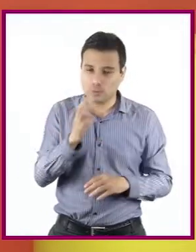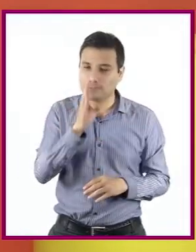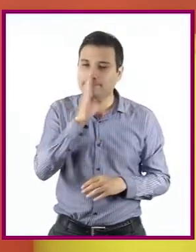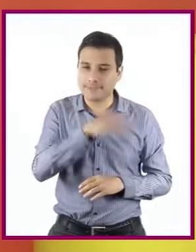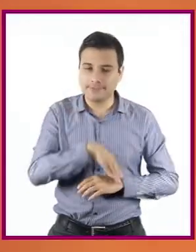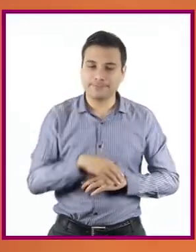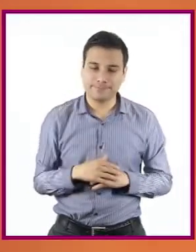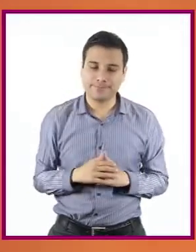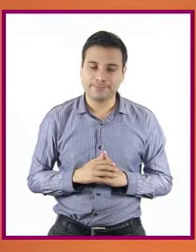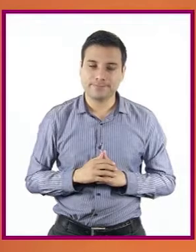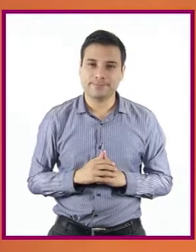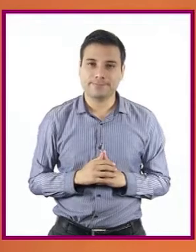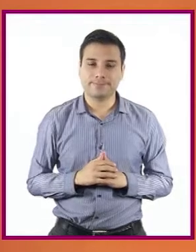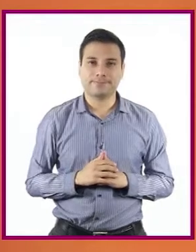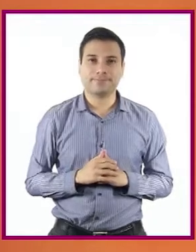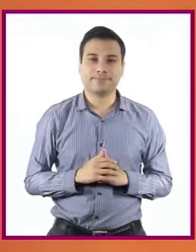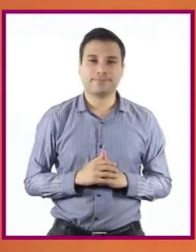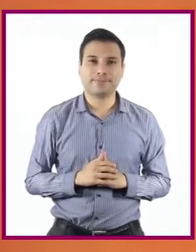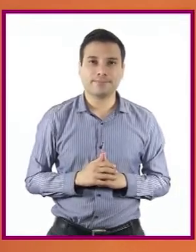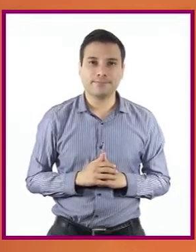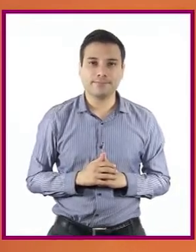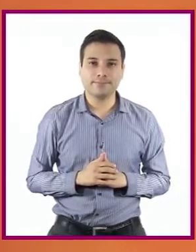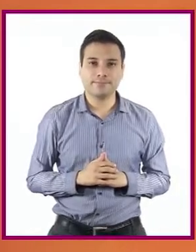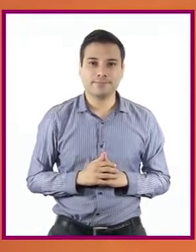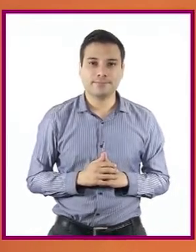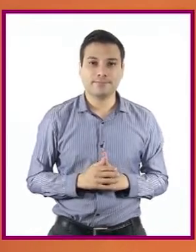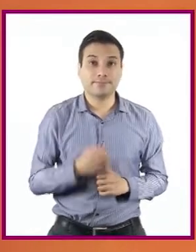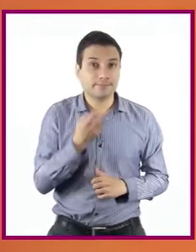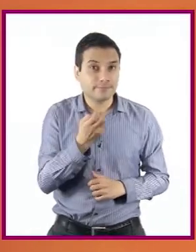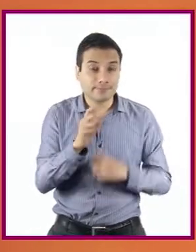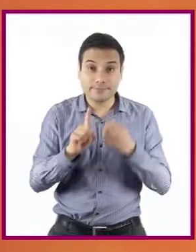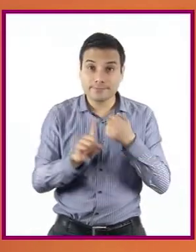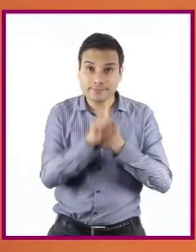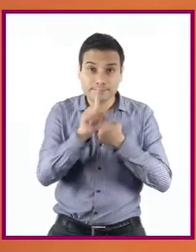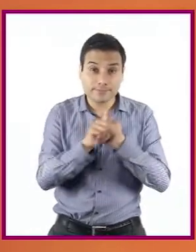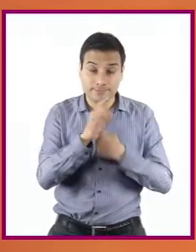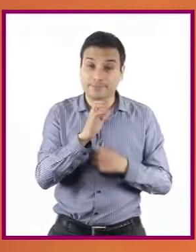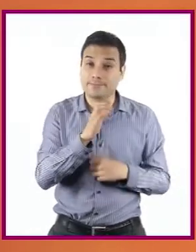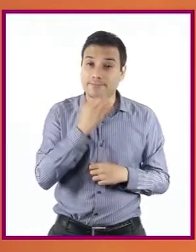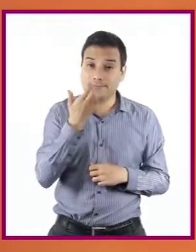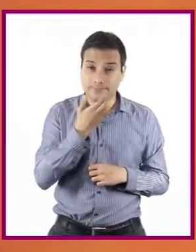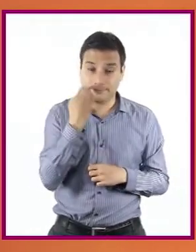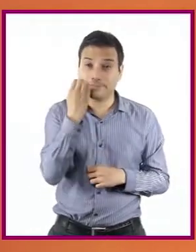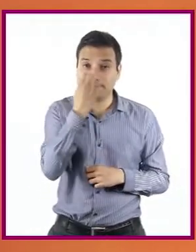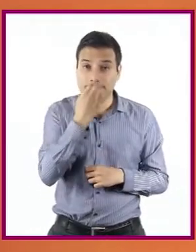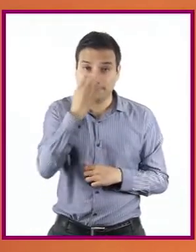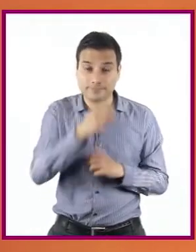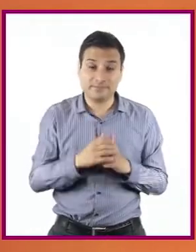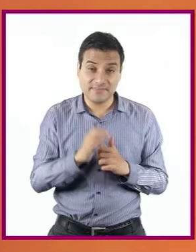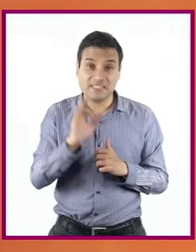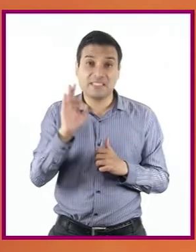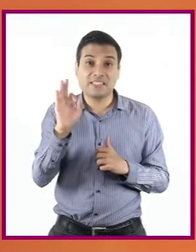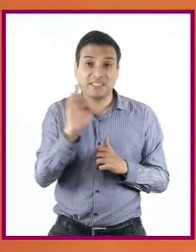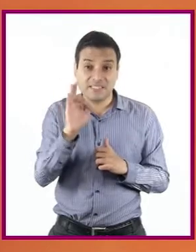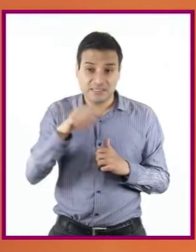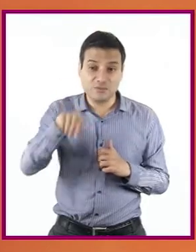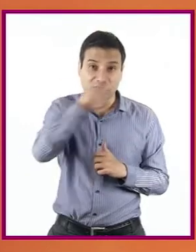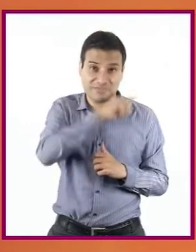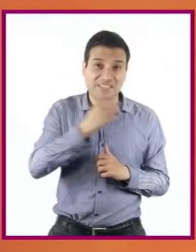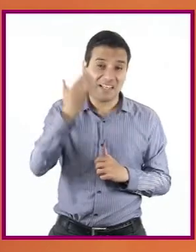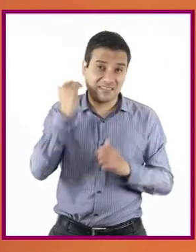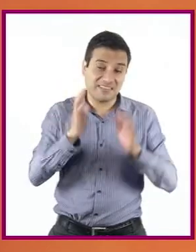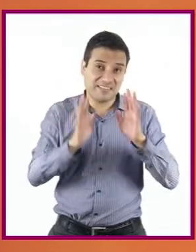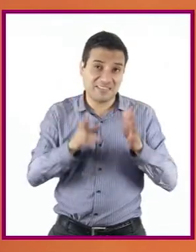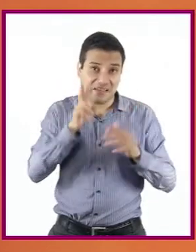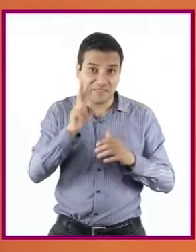su identidad. Este problema puede ser muy común también en las escuelas. Quizás ustedes lo hayan presenciado o lo hayan vivido,